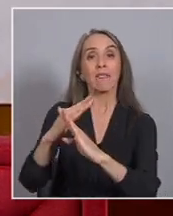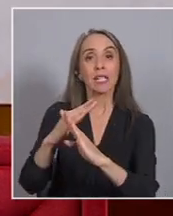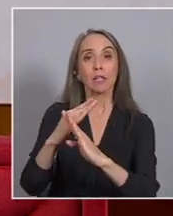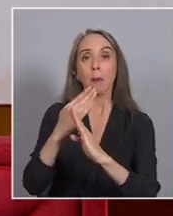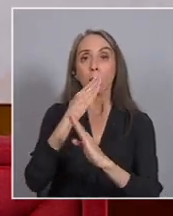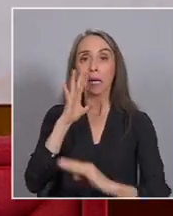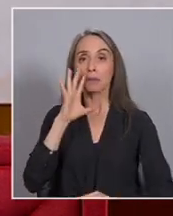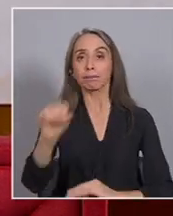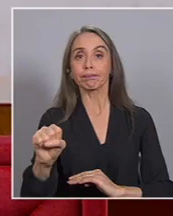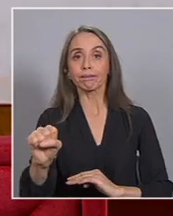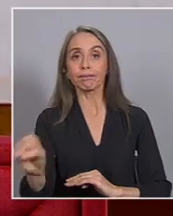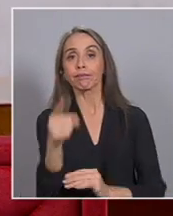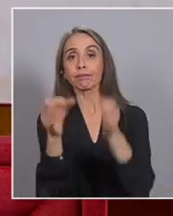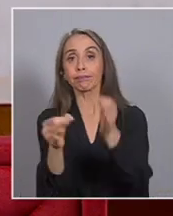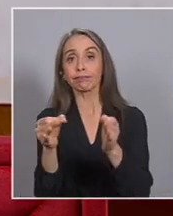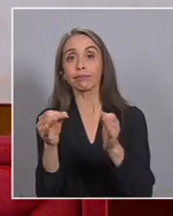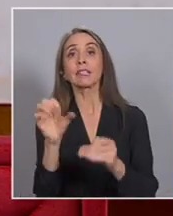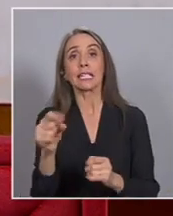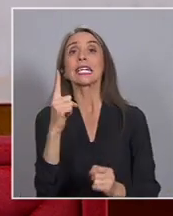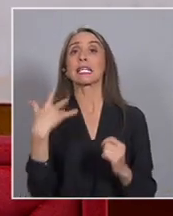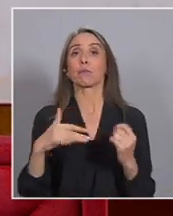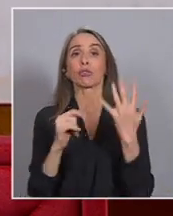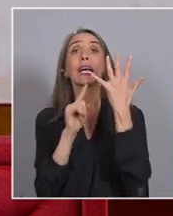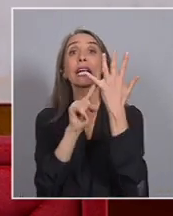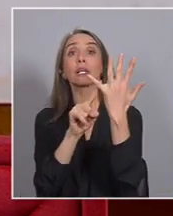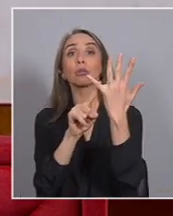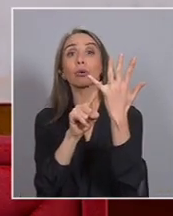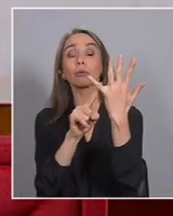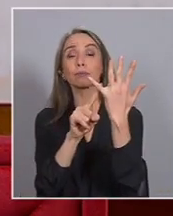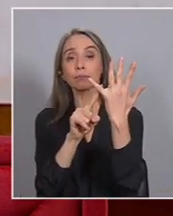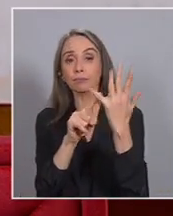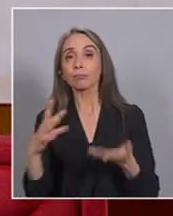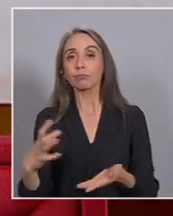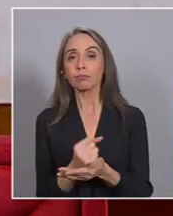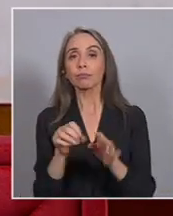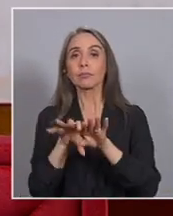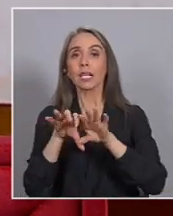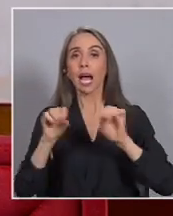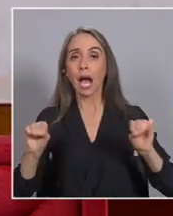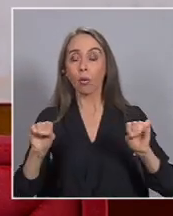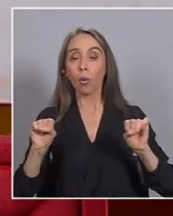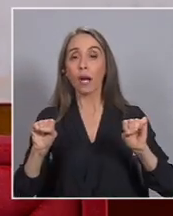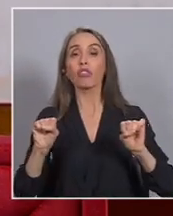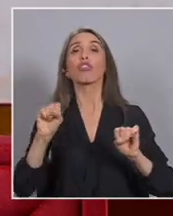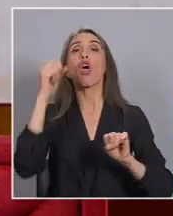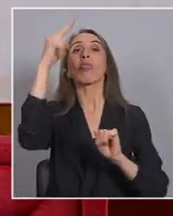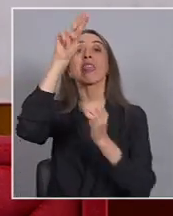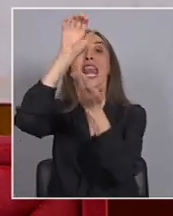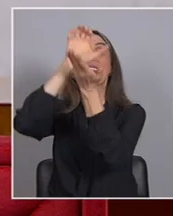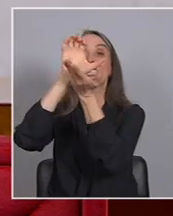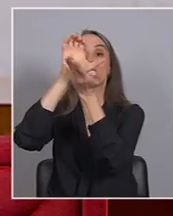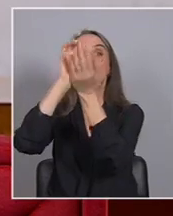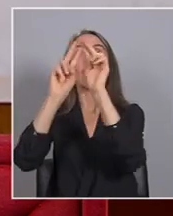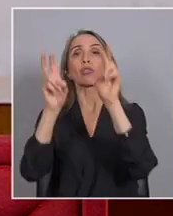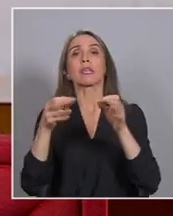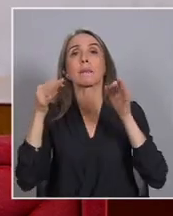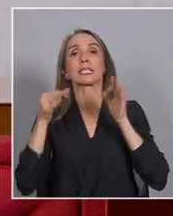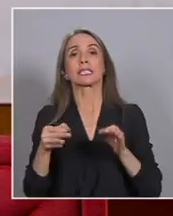persecución del delito es tremendamente importante. Y 5, lograr acuerdos de Estado en materia de